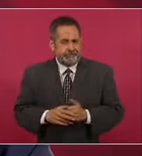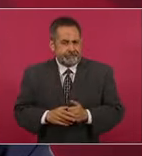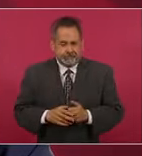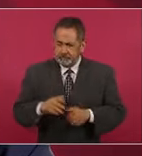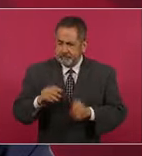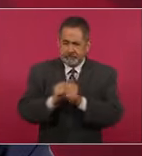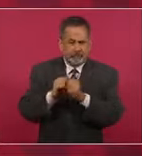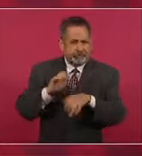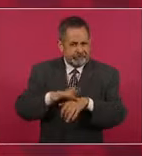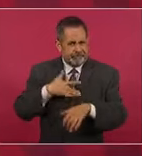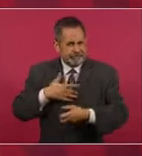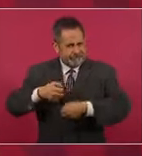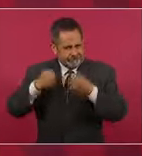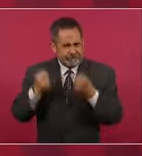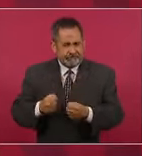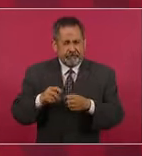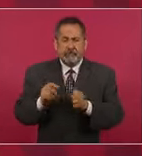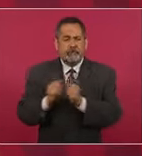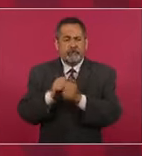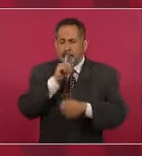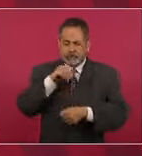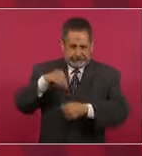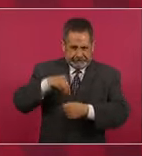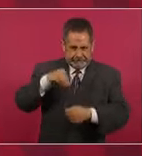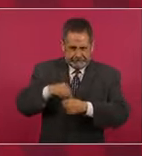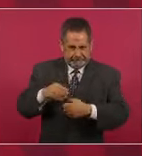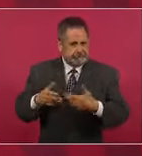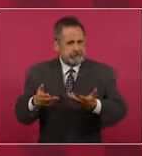seguro, secreto,